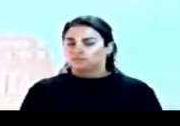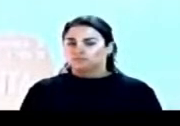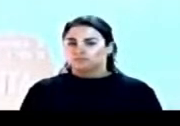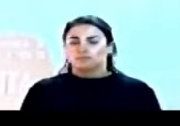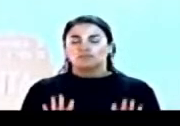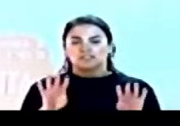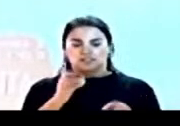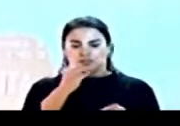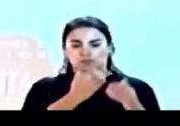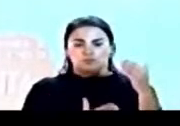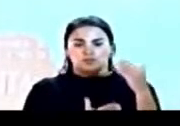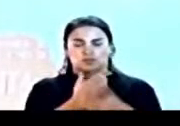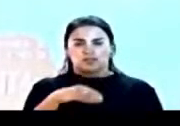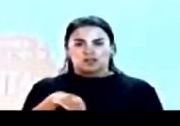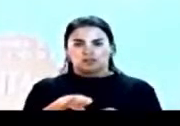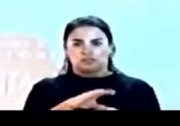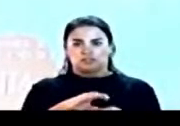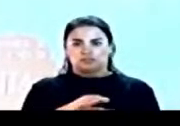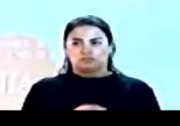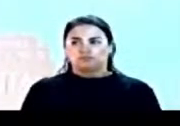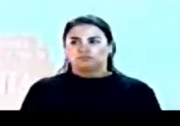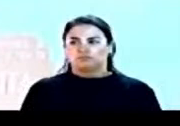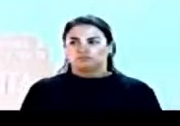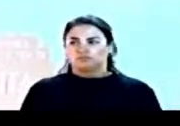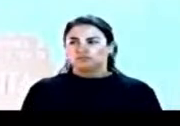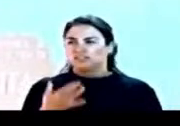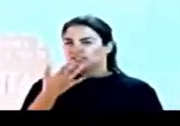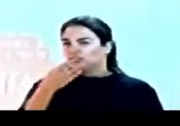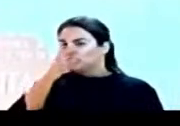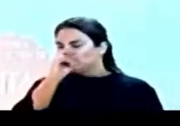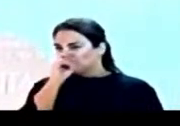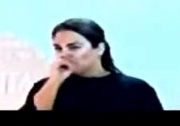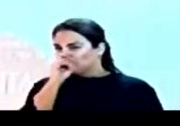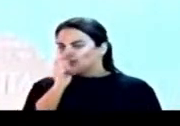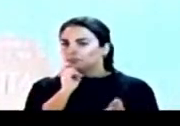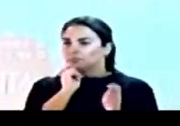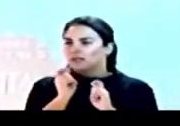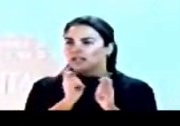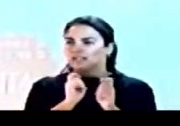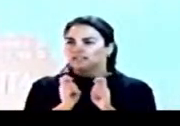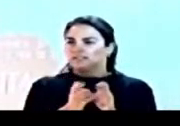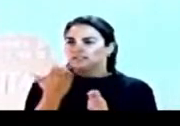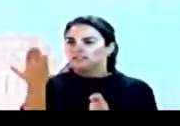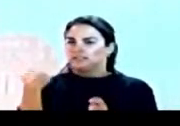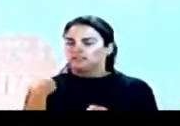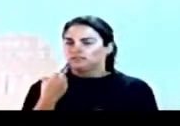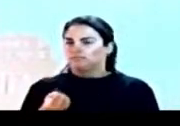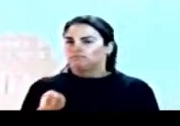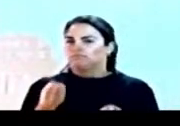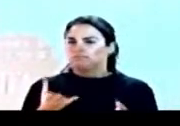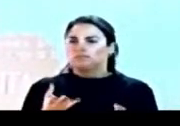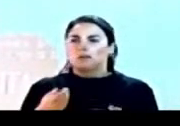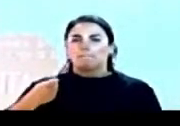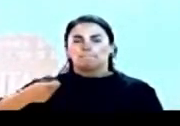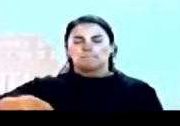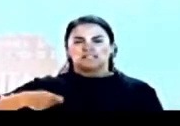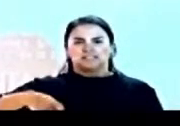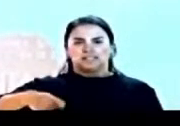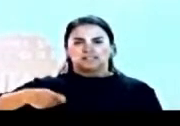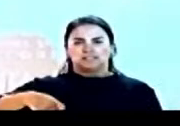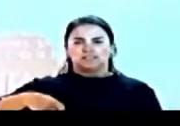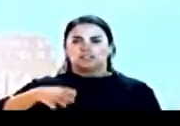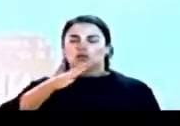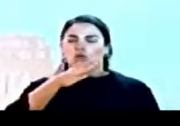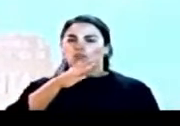Sí, buenos días, consejero. Si no recuerdo mal, en la rueda de prensa que ofreció el presidente tras la conferencia